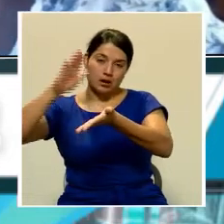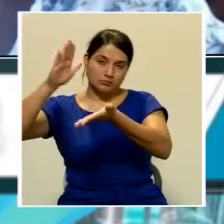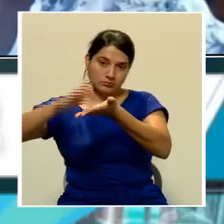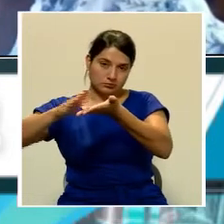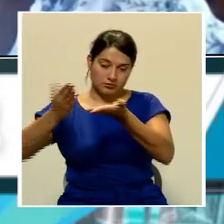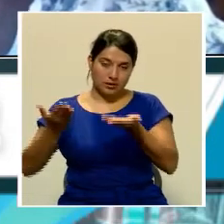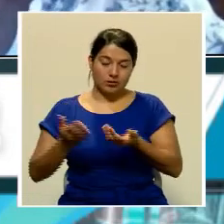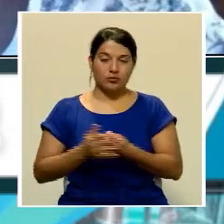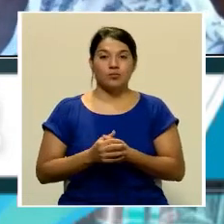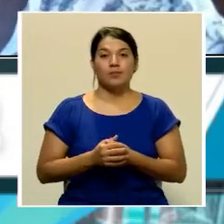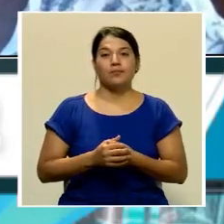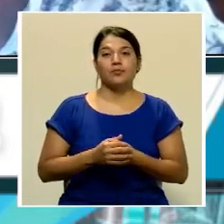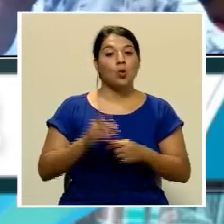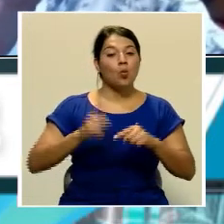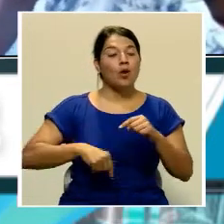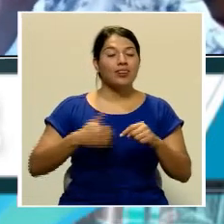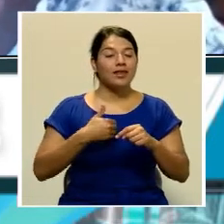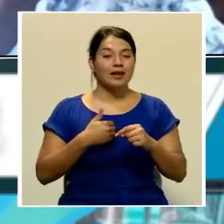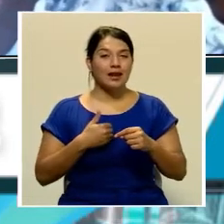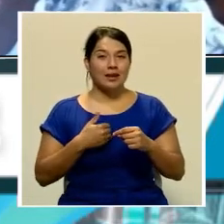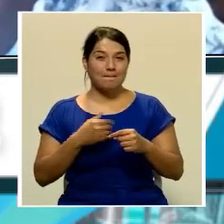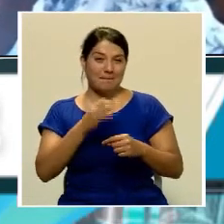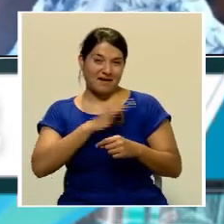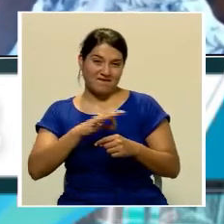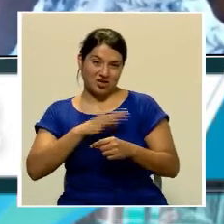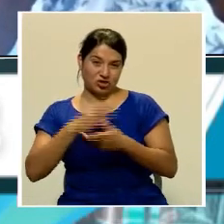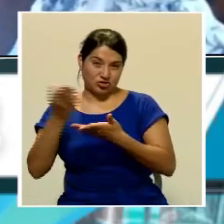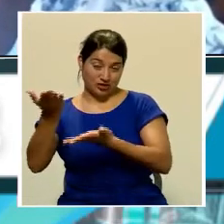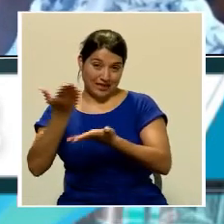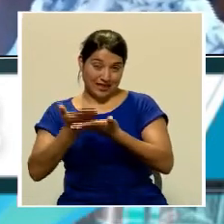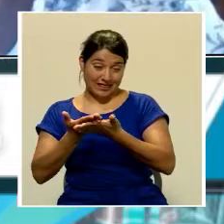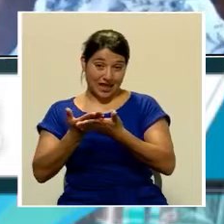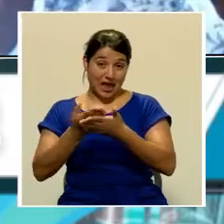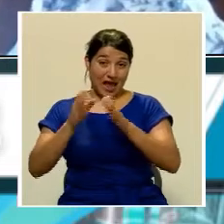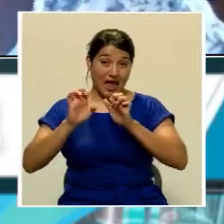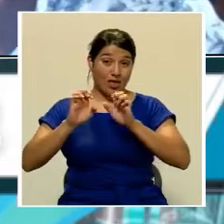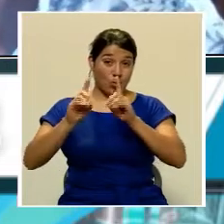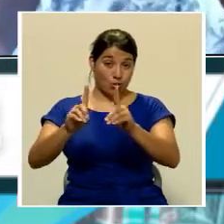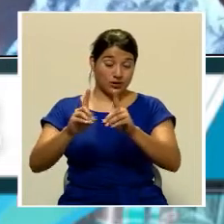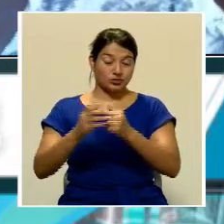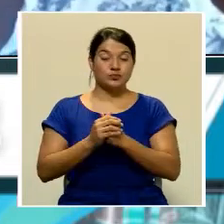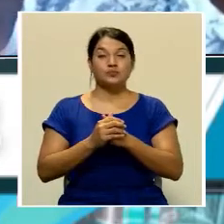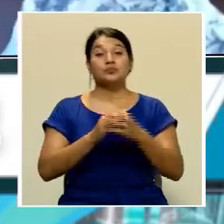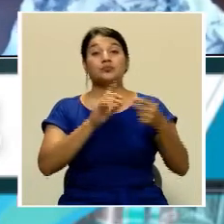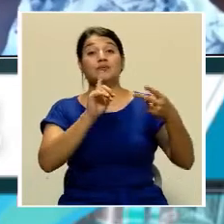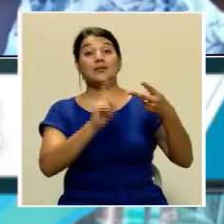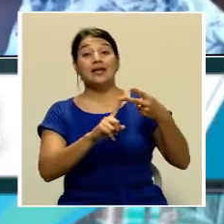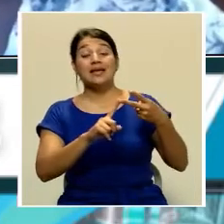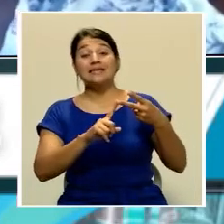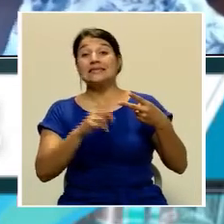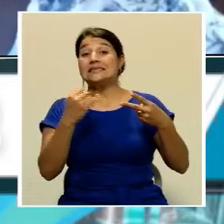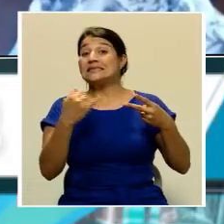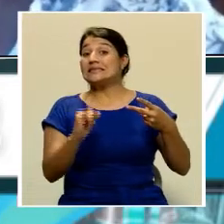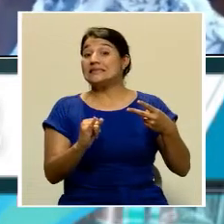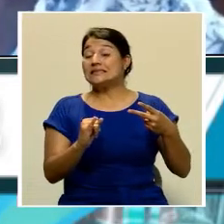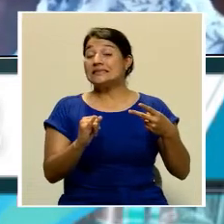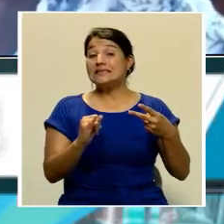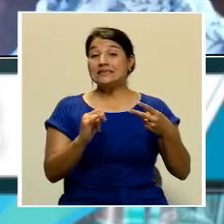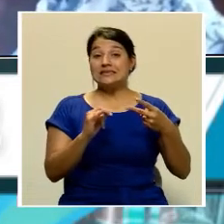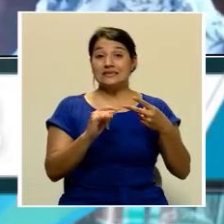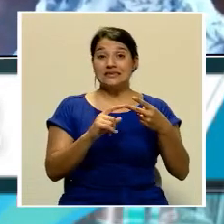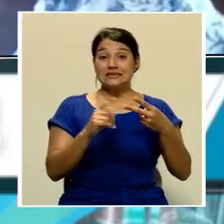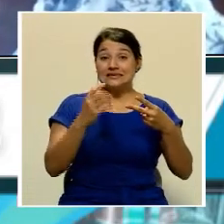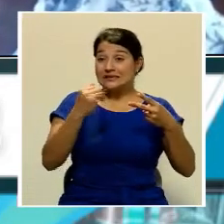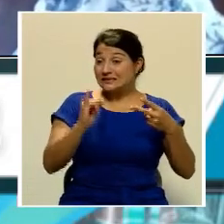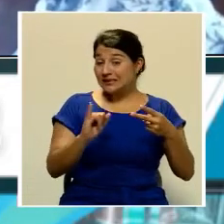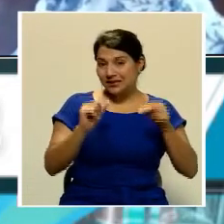beneficios que da la educación. Y el segundo problema que se da si no hay interrupción es que la